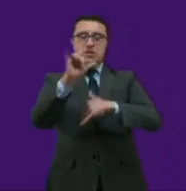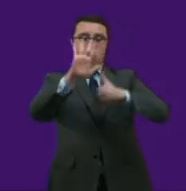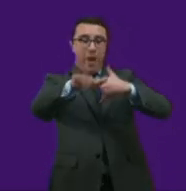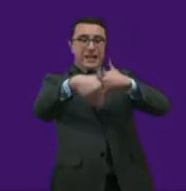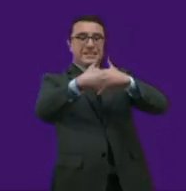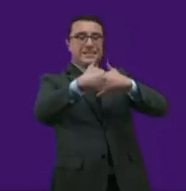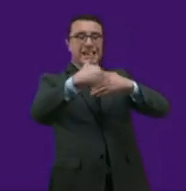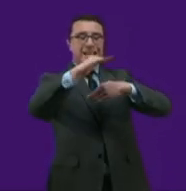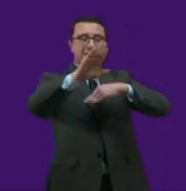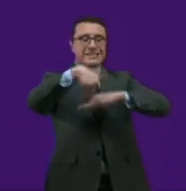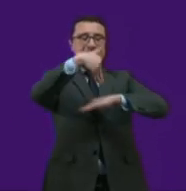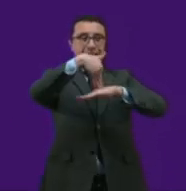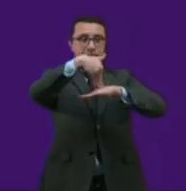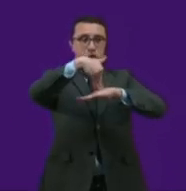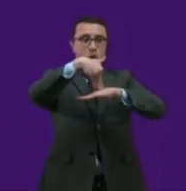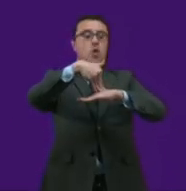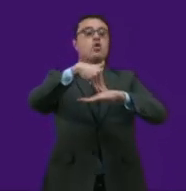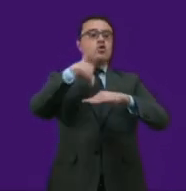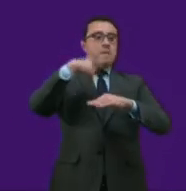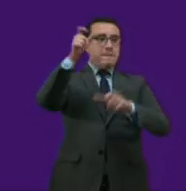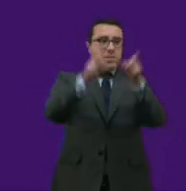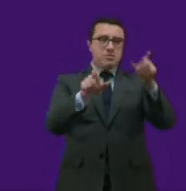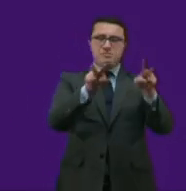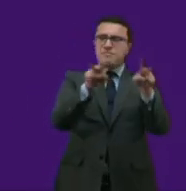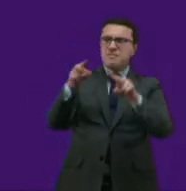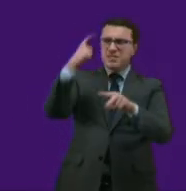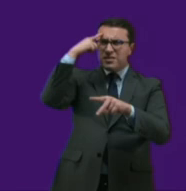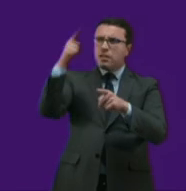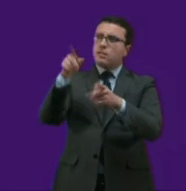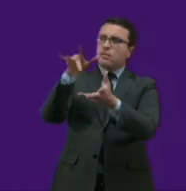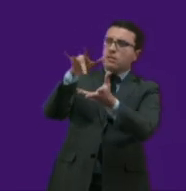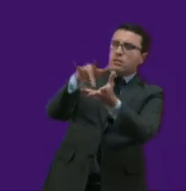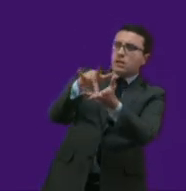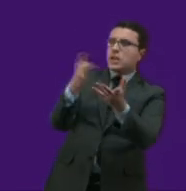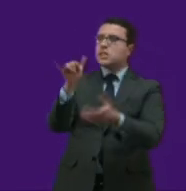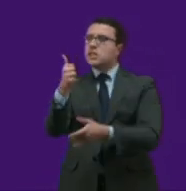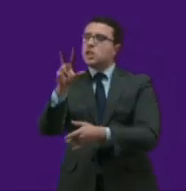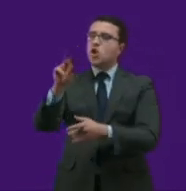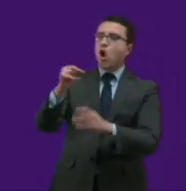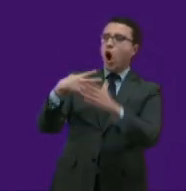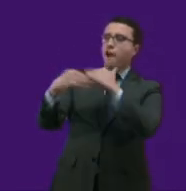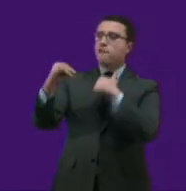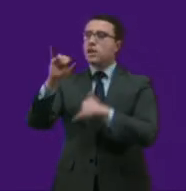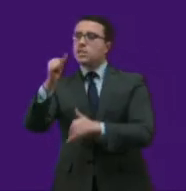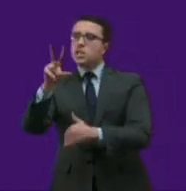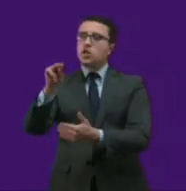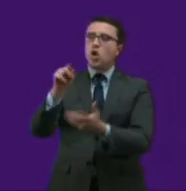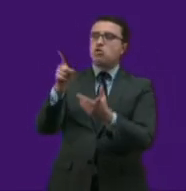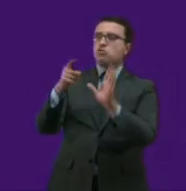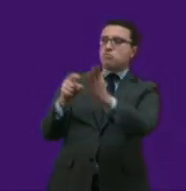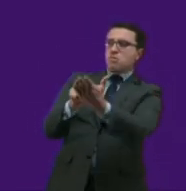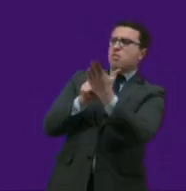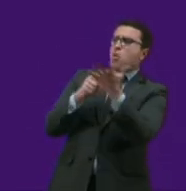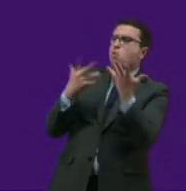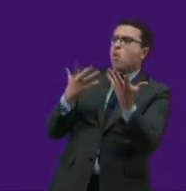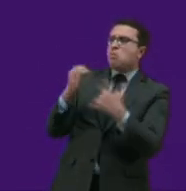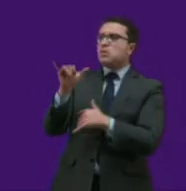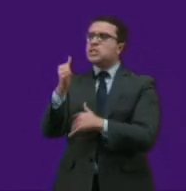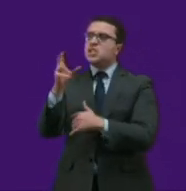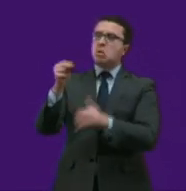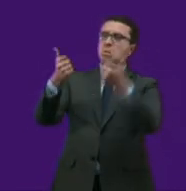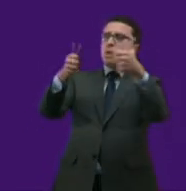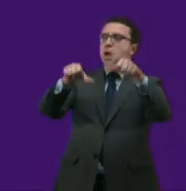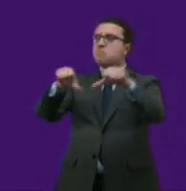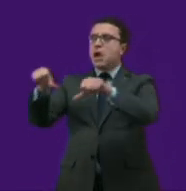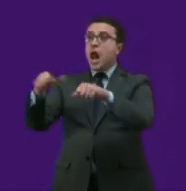observando, si estás, si no estás, si saliste, si entraste, si hiciste, si no hiciste, si reaccionaste, si no reaccionaste, cómo